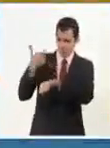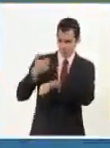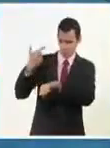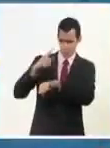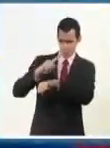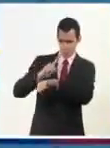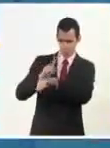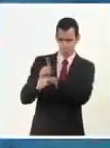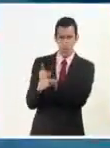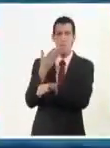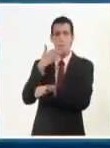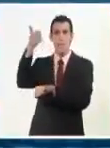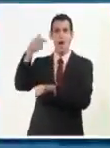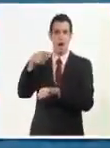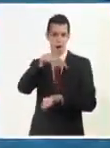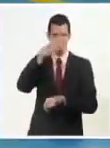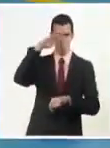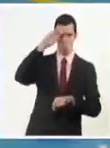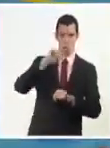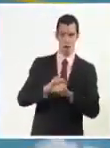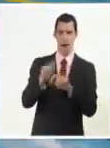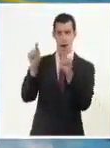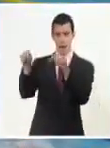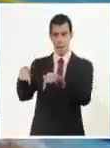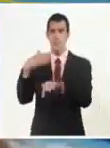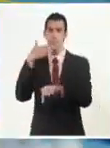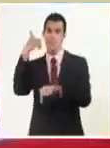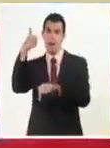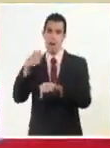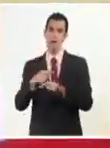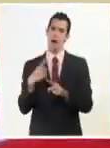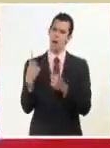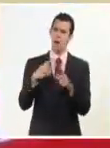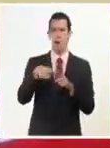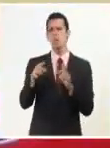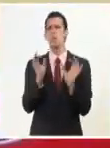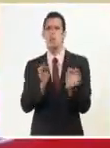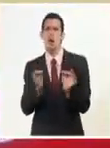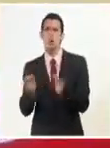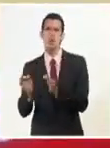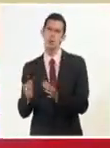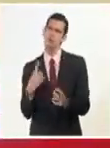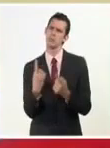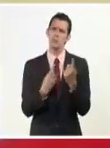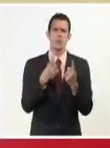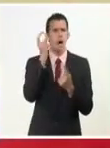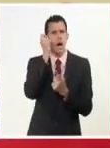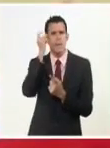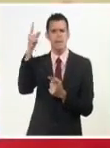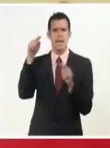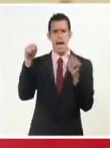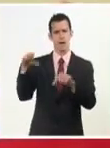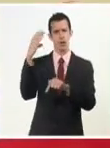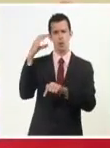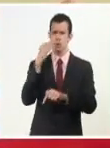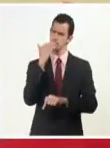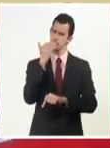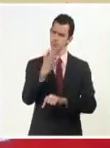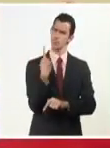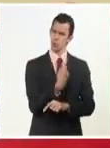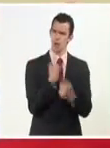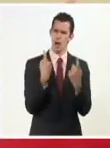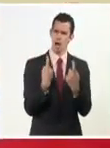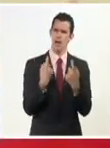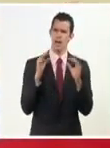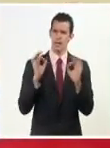general creo que ha sido una experiencia muy buena para nuestro deporte, que la necesitamos, y de aquí nos hemos